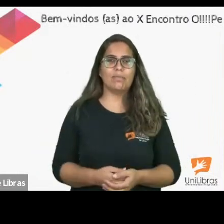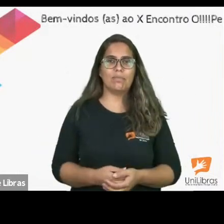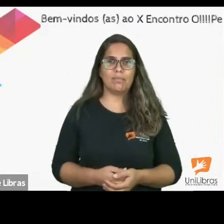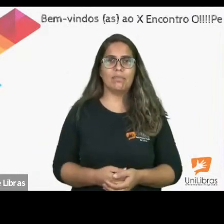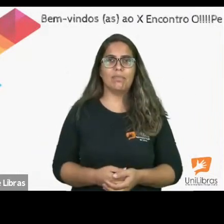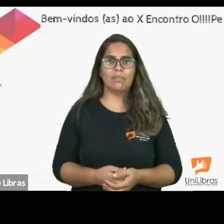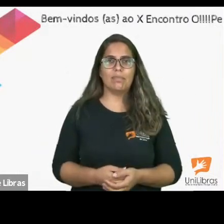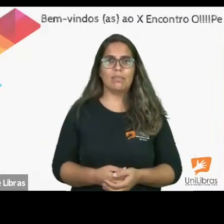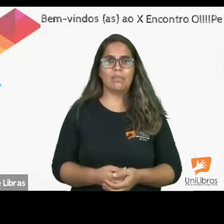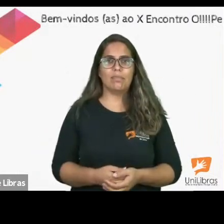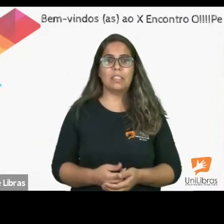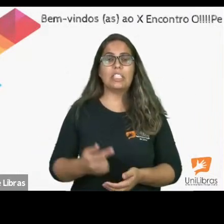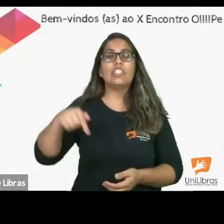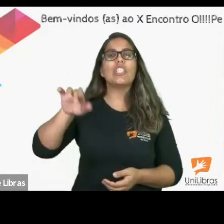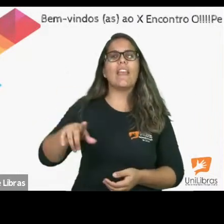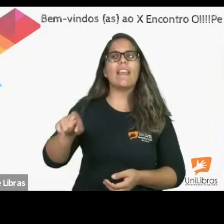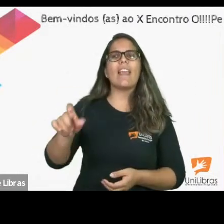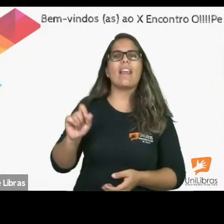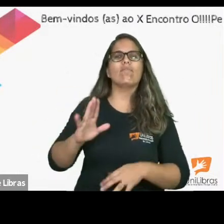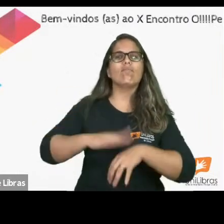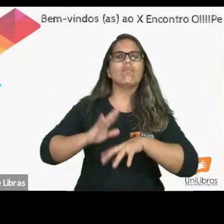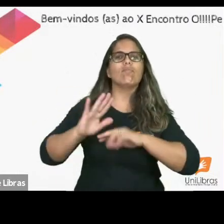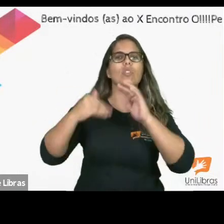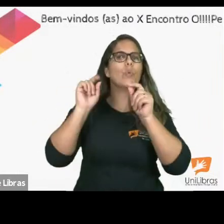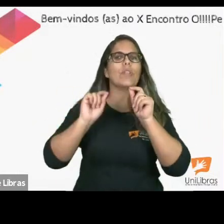uno y qué quiera hacer.